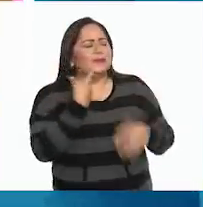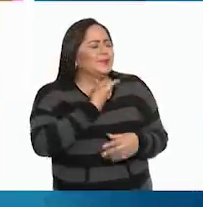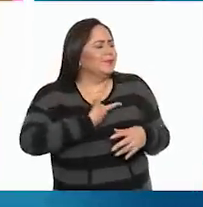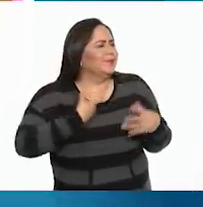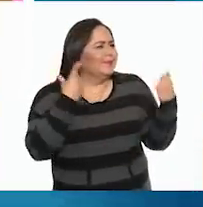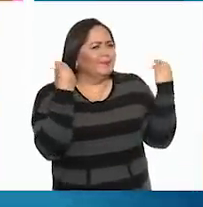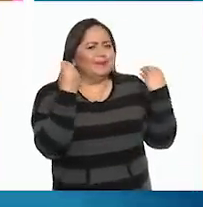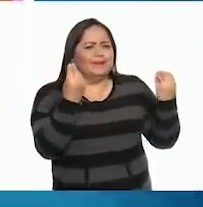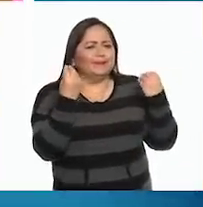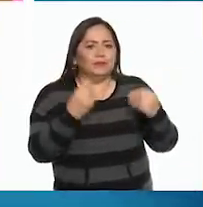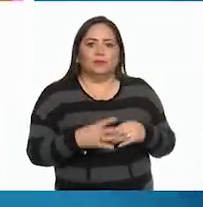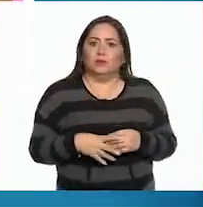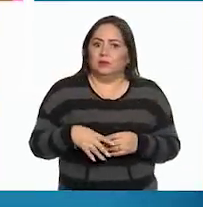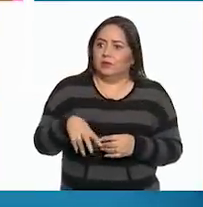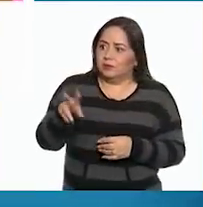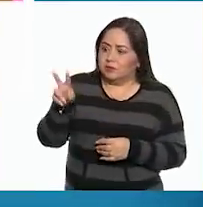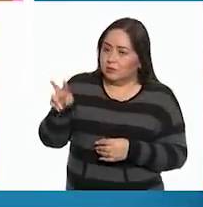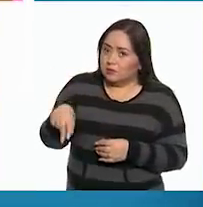mucho!